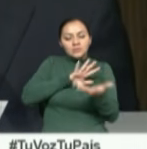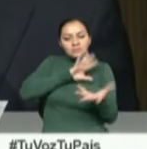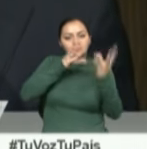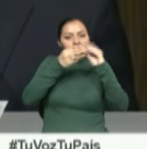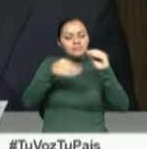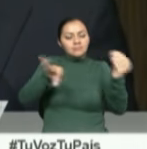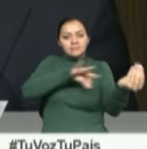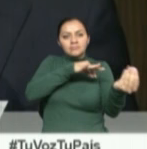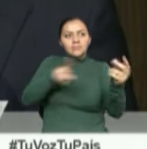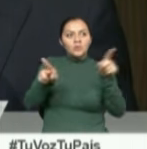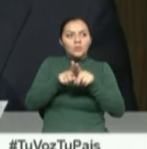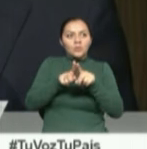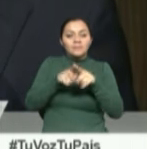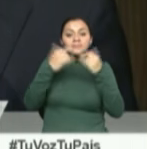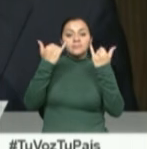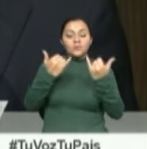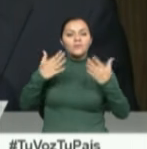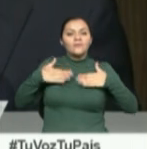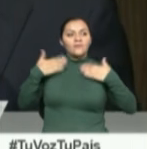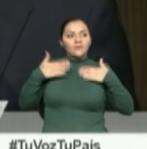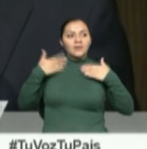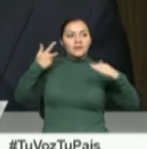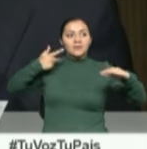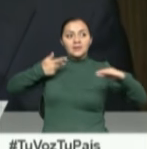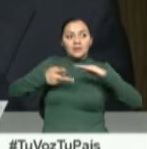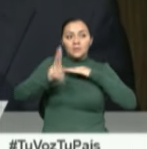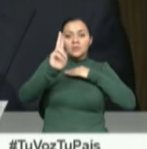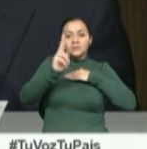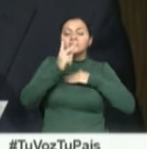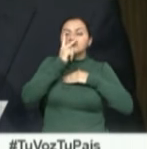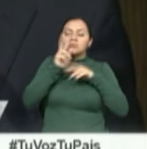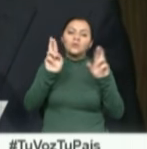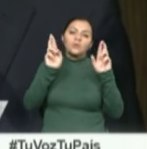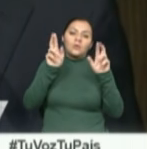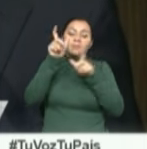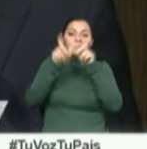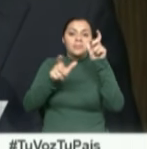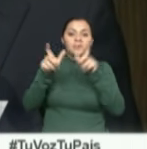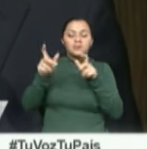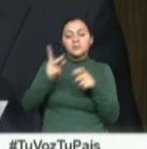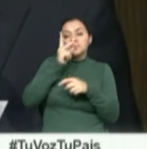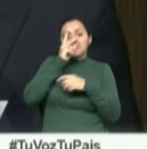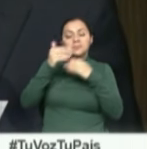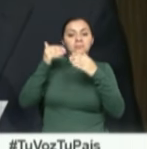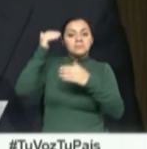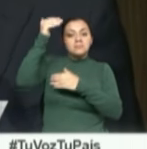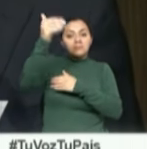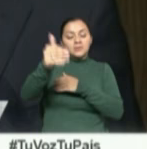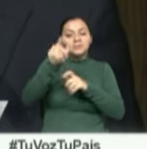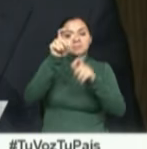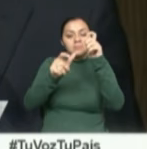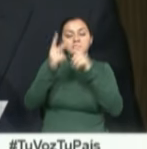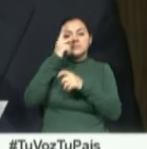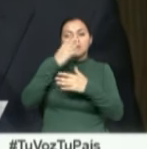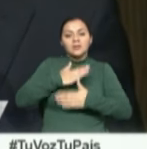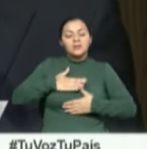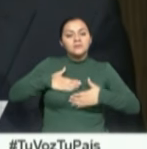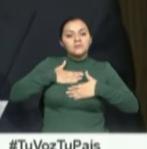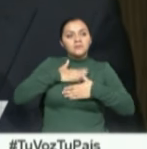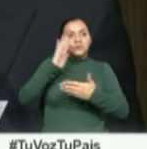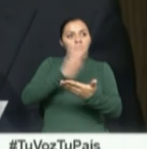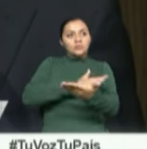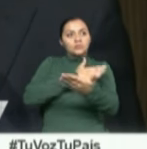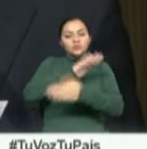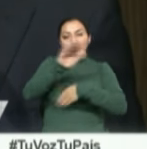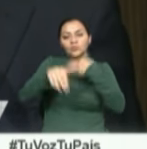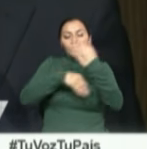Estamos muy felices por esta inauguración y esperamos que la gente también lo esté. En los próximos días, muchos vendrán a disfrutar de la música. Todos